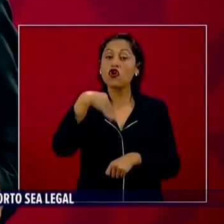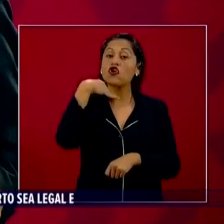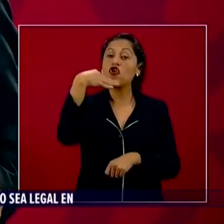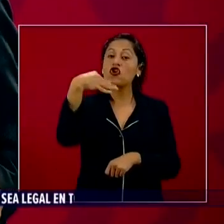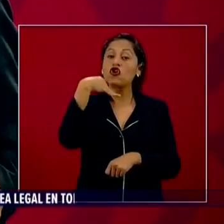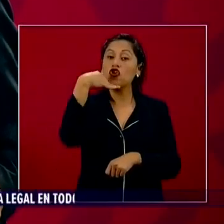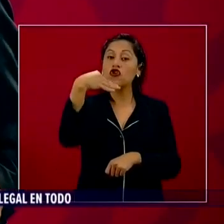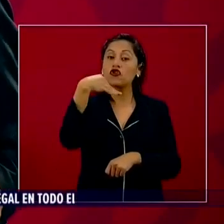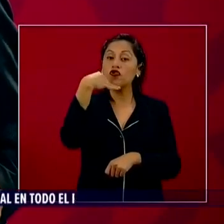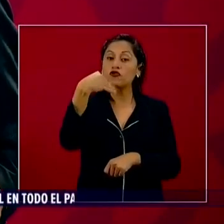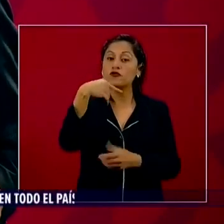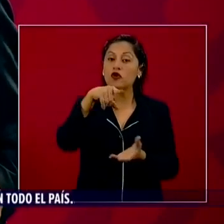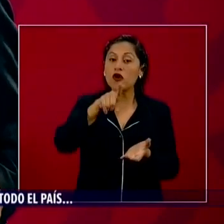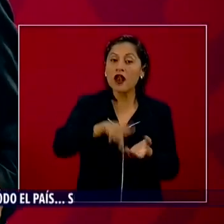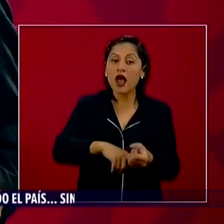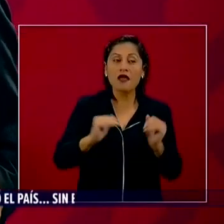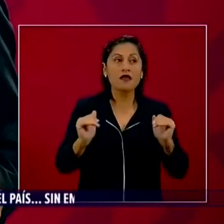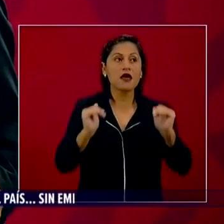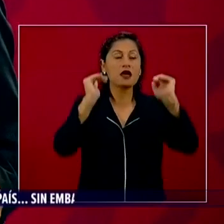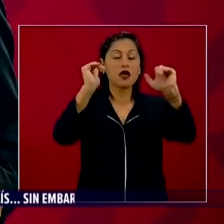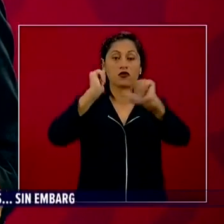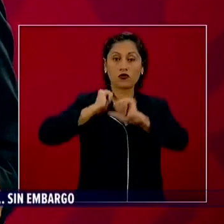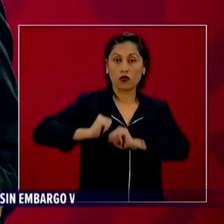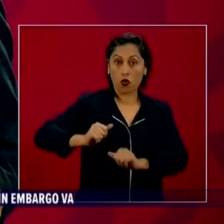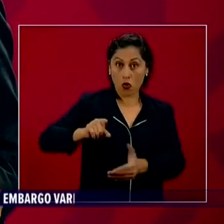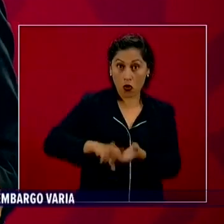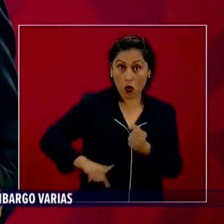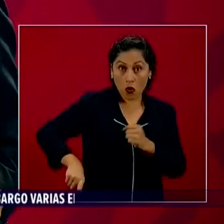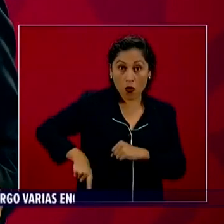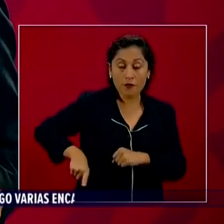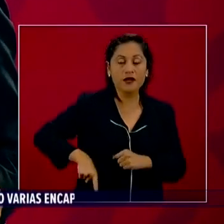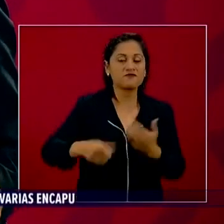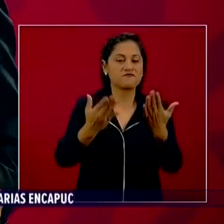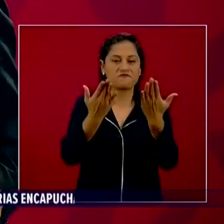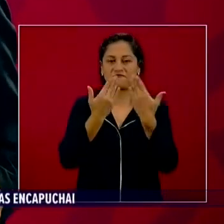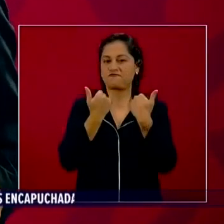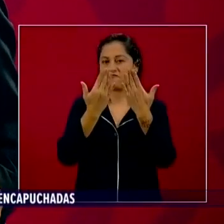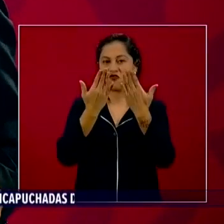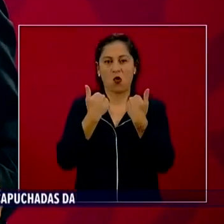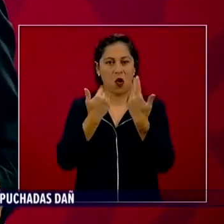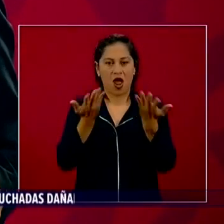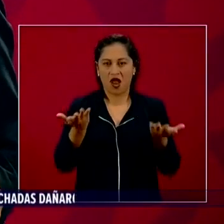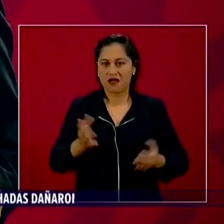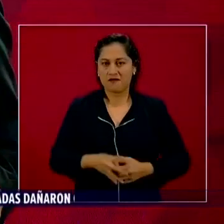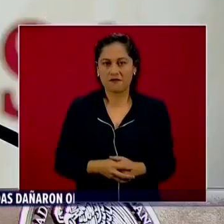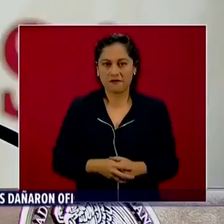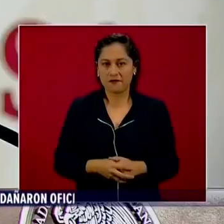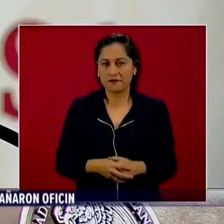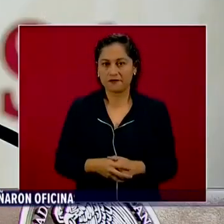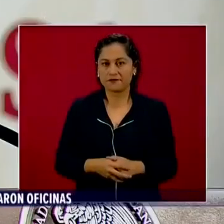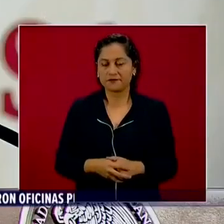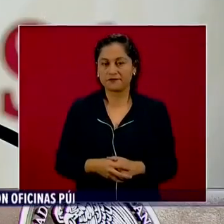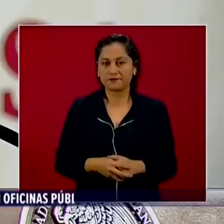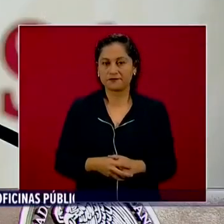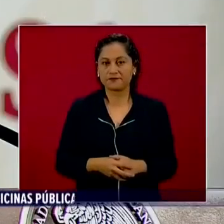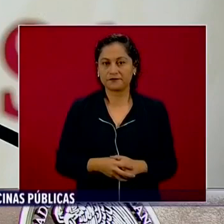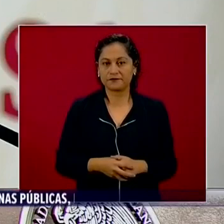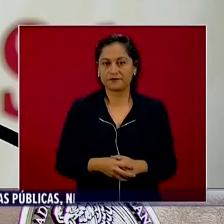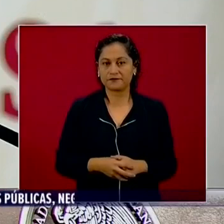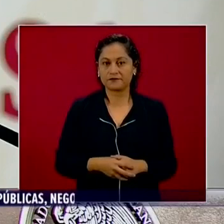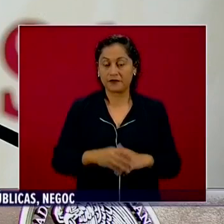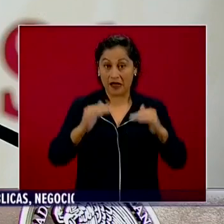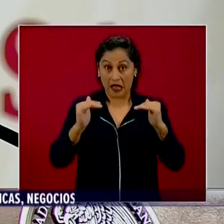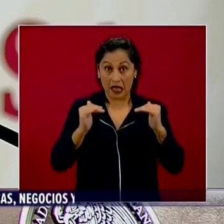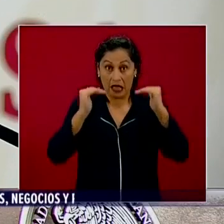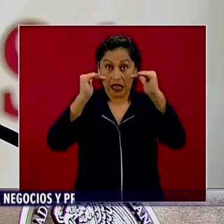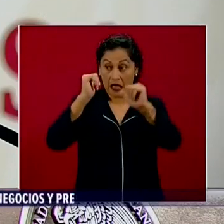mandos del gobierno, donde ya no se permite, no se tolera la